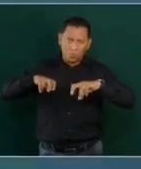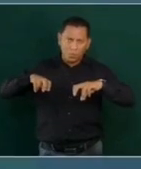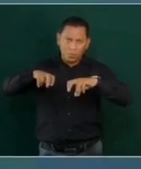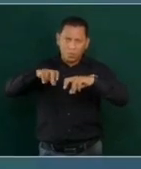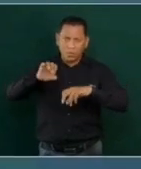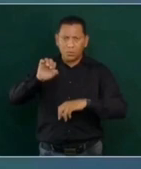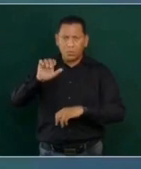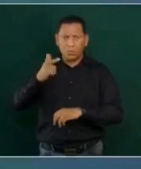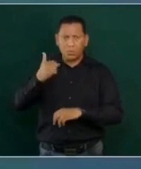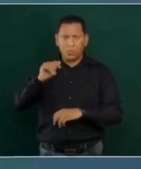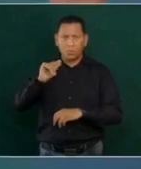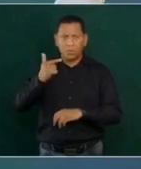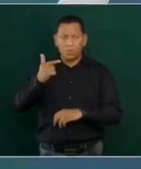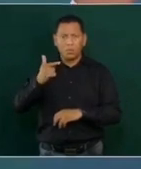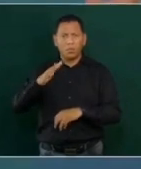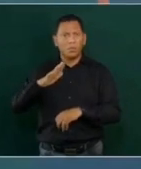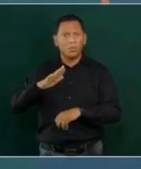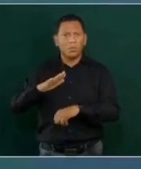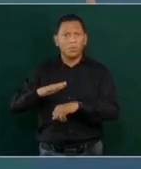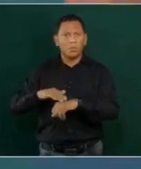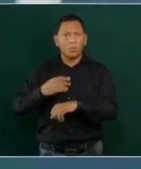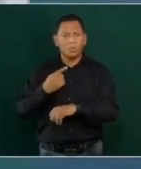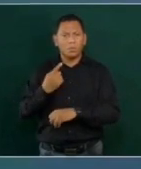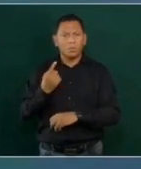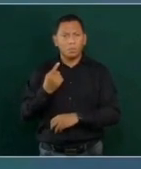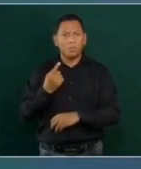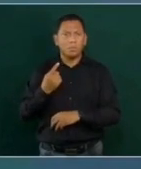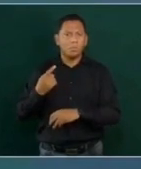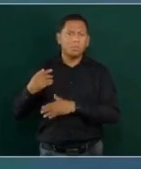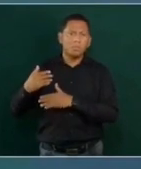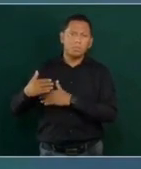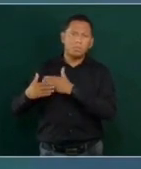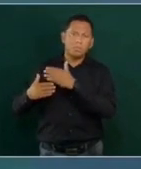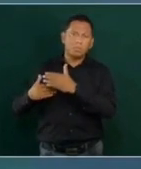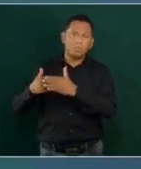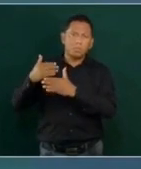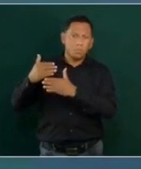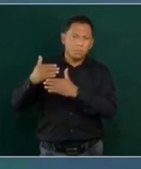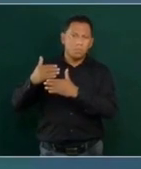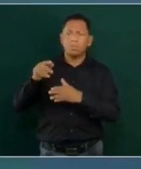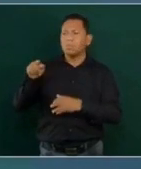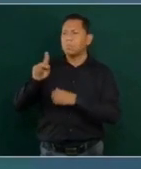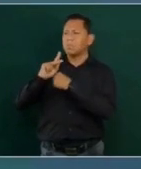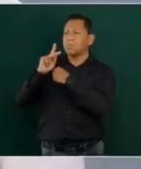CELAC, porque va pasando de país en país.